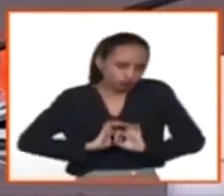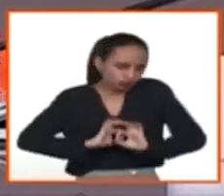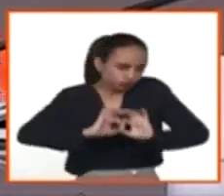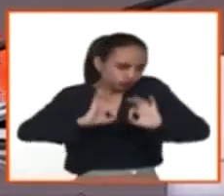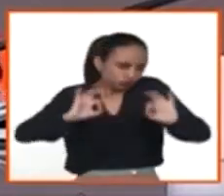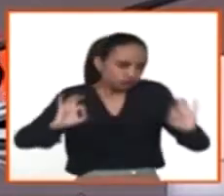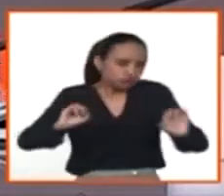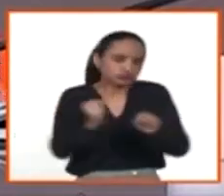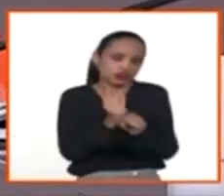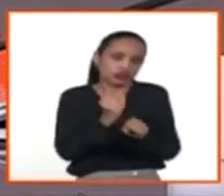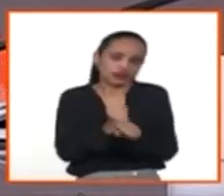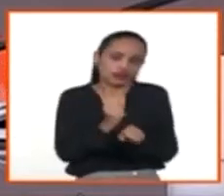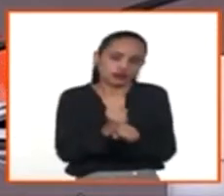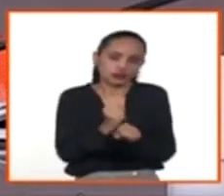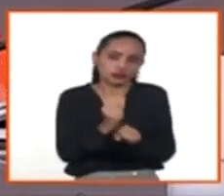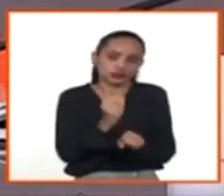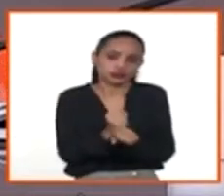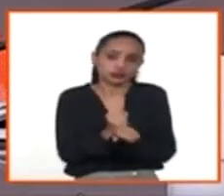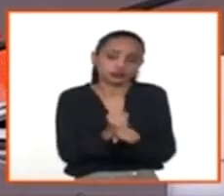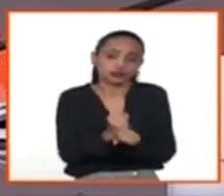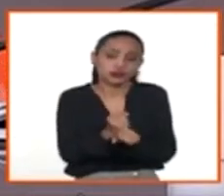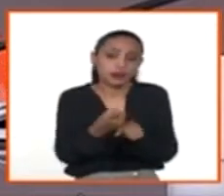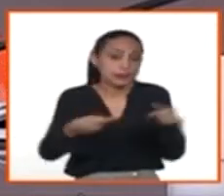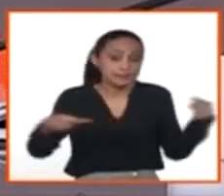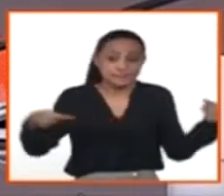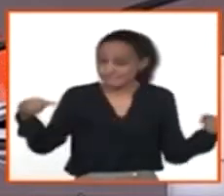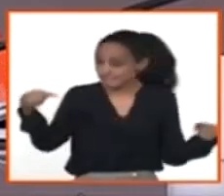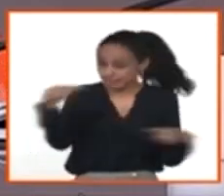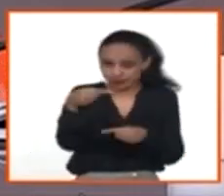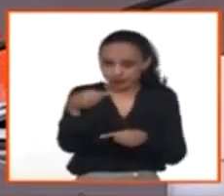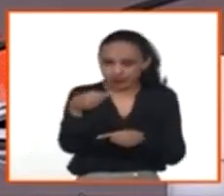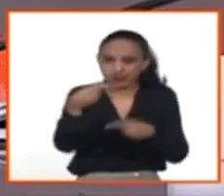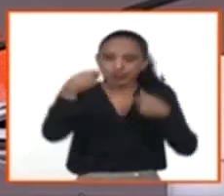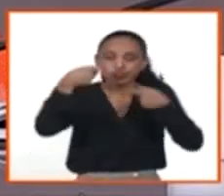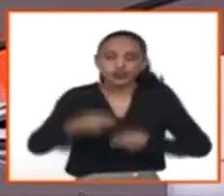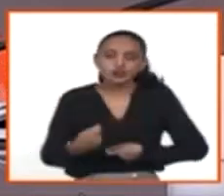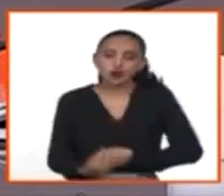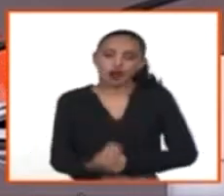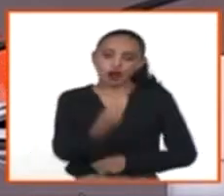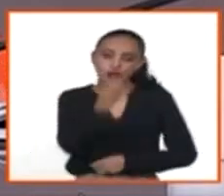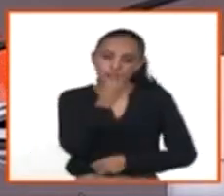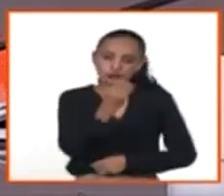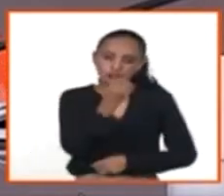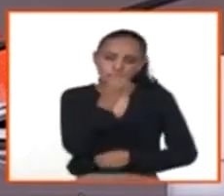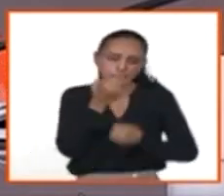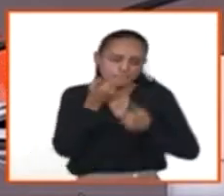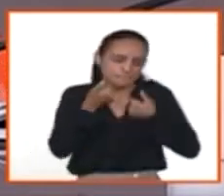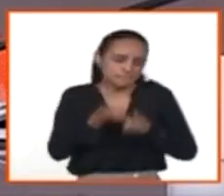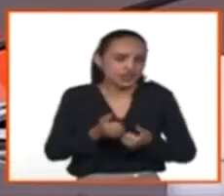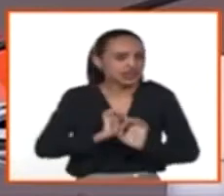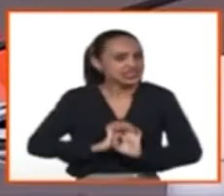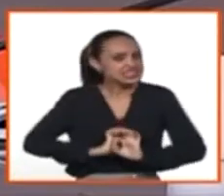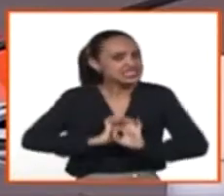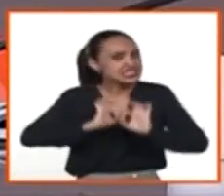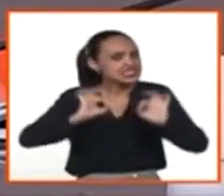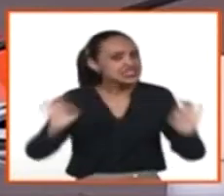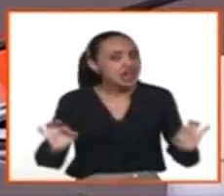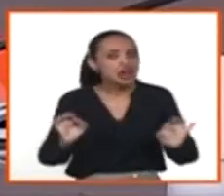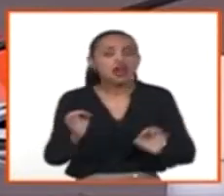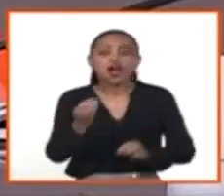a poner como primordial el derecho a la alimentación adecuada, sana, a la alimentación